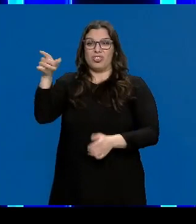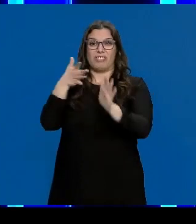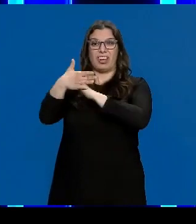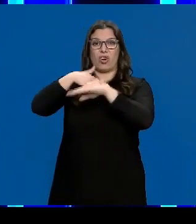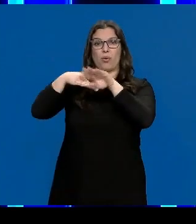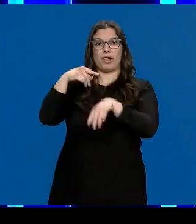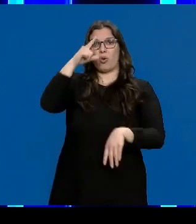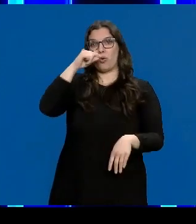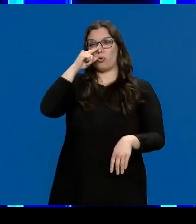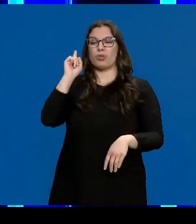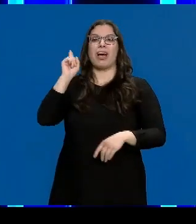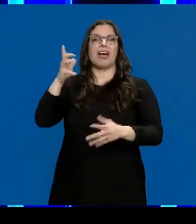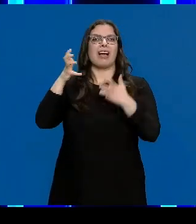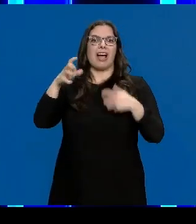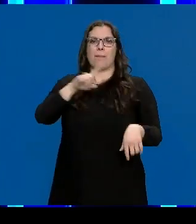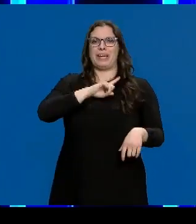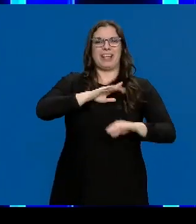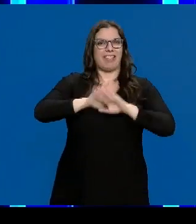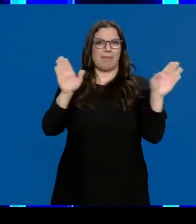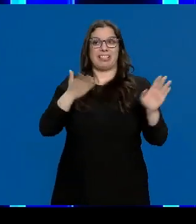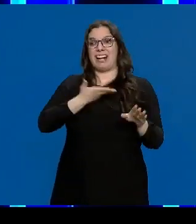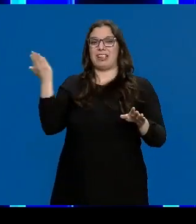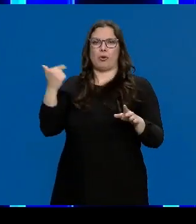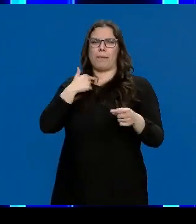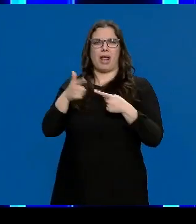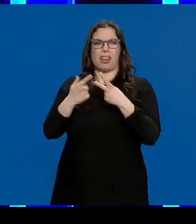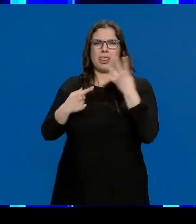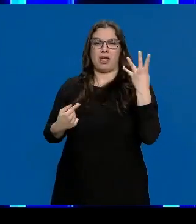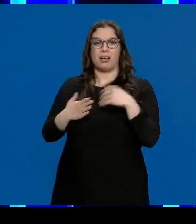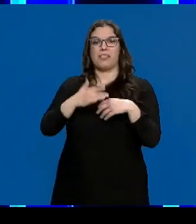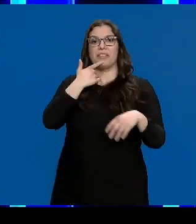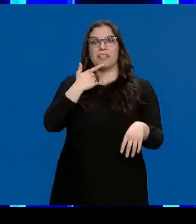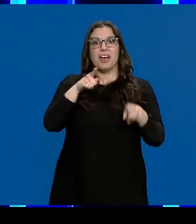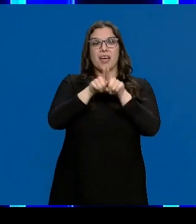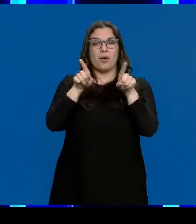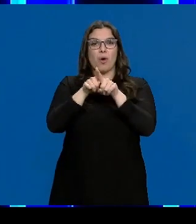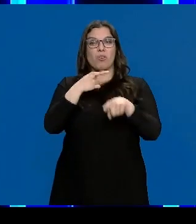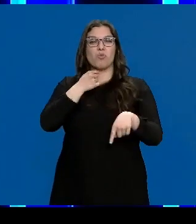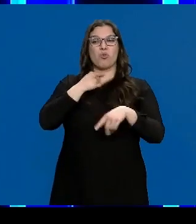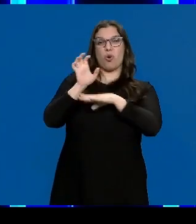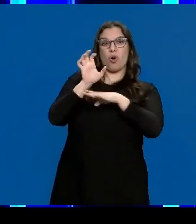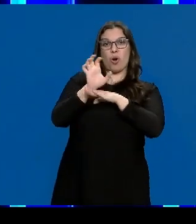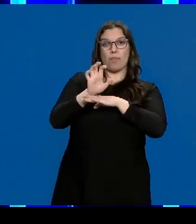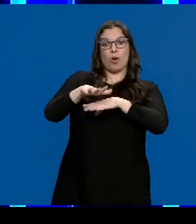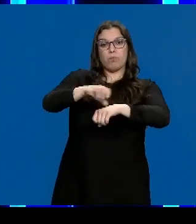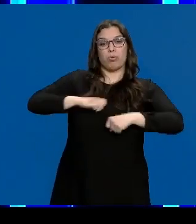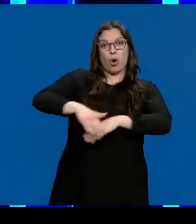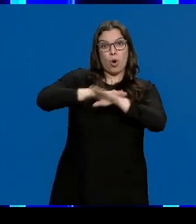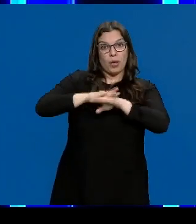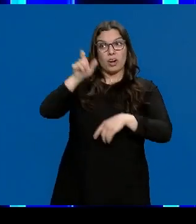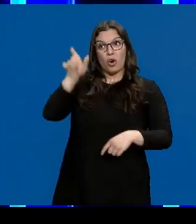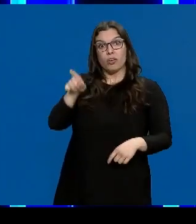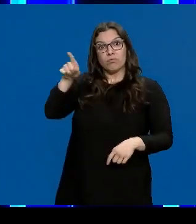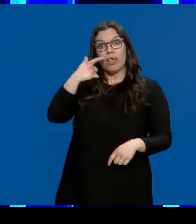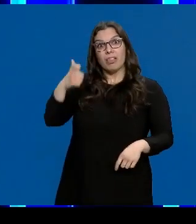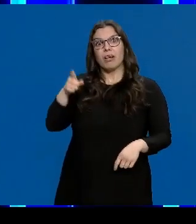solamente gana la militar, pierde todas las demás. Si alguno dijo, ¿cómo un cómico va a gobernar un país? Pues un cómico está dando la